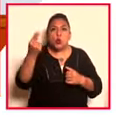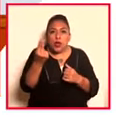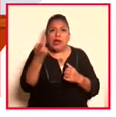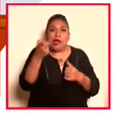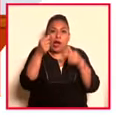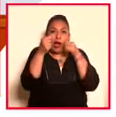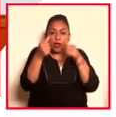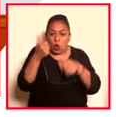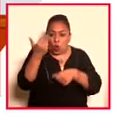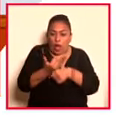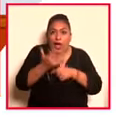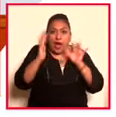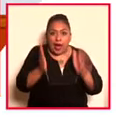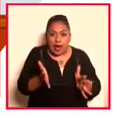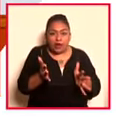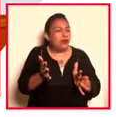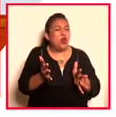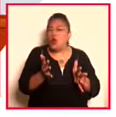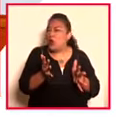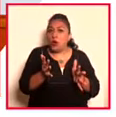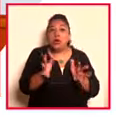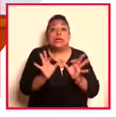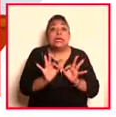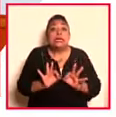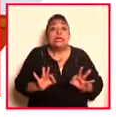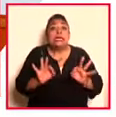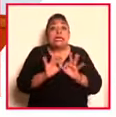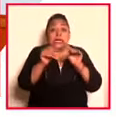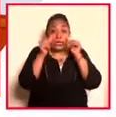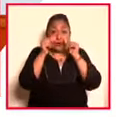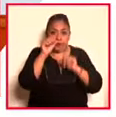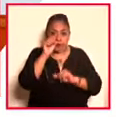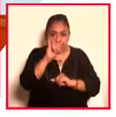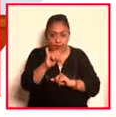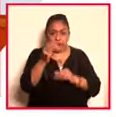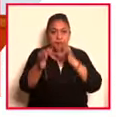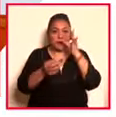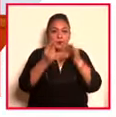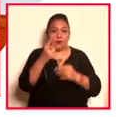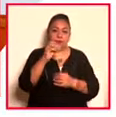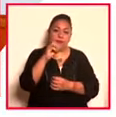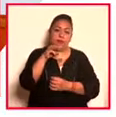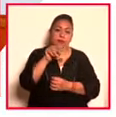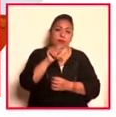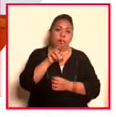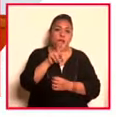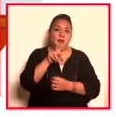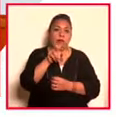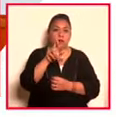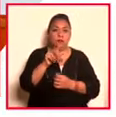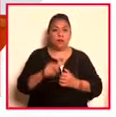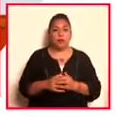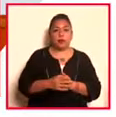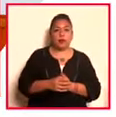hay que hacer, sino por lo esencial. Noticias 22, Omar Vera.